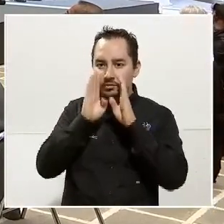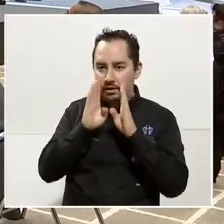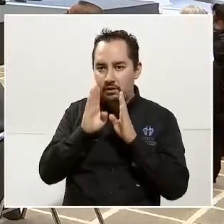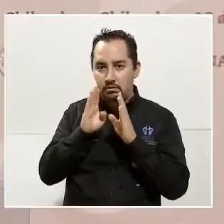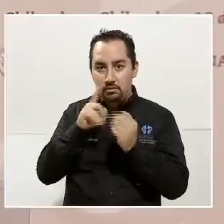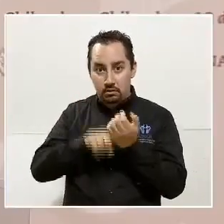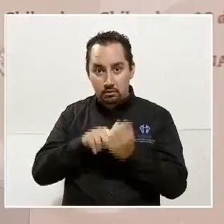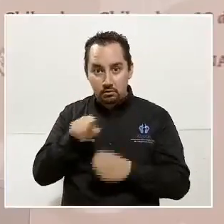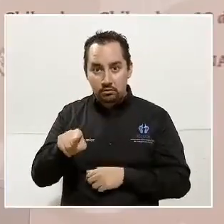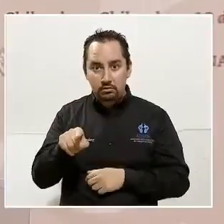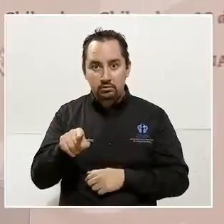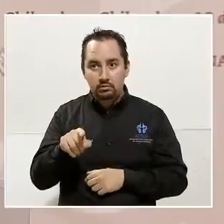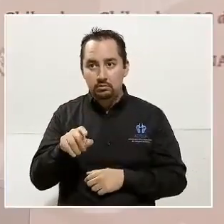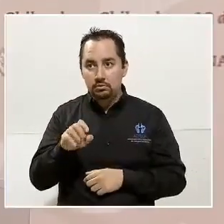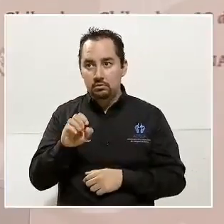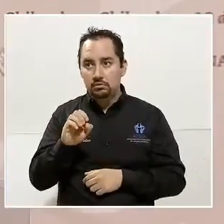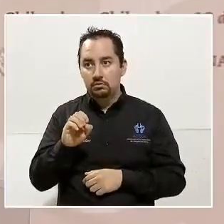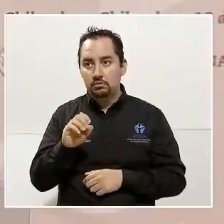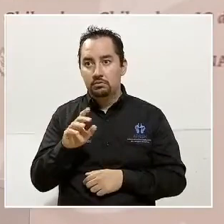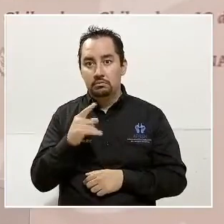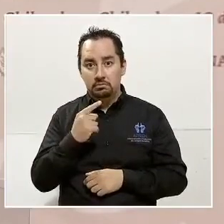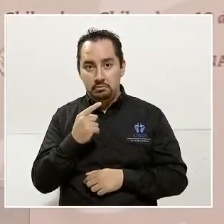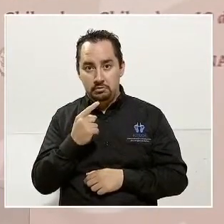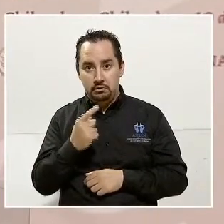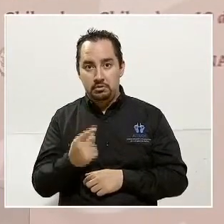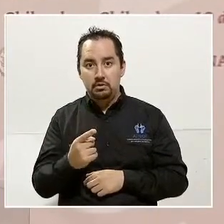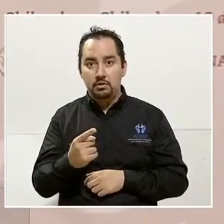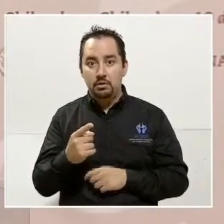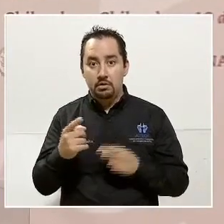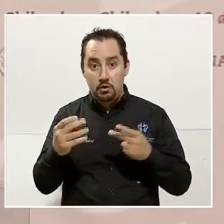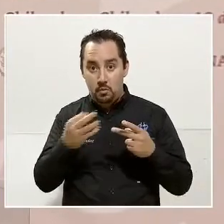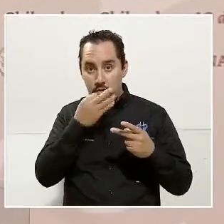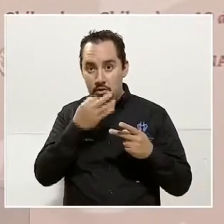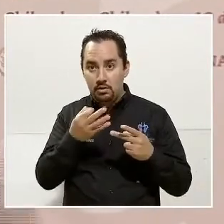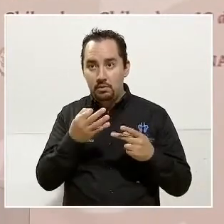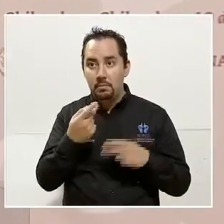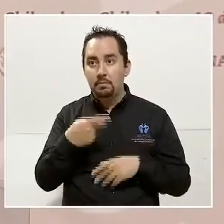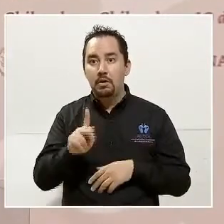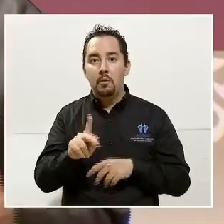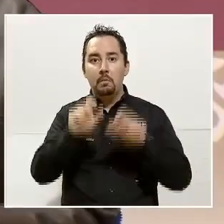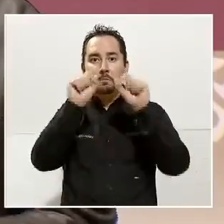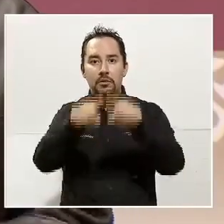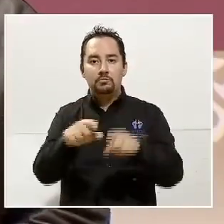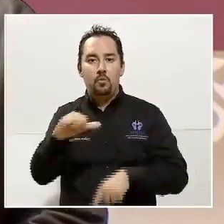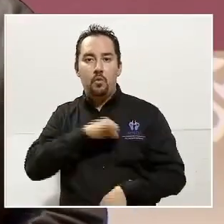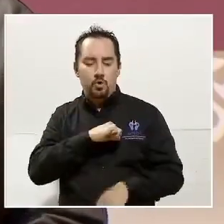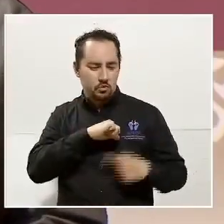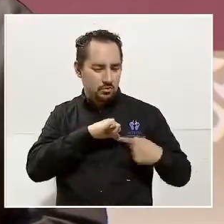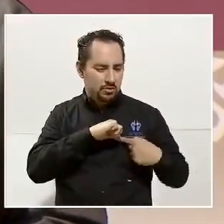confesar, o confesar y comulgar, pero siguen odiando.